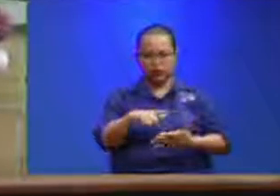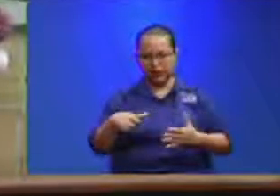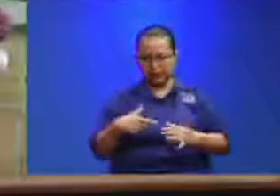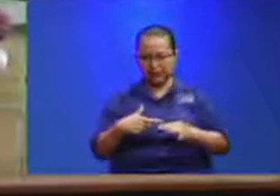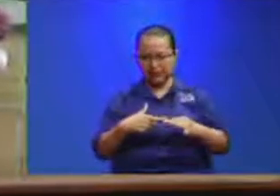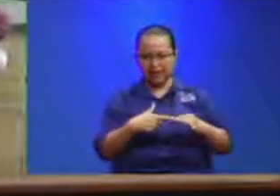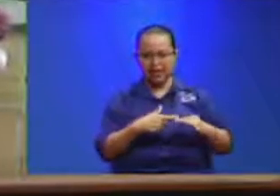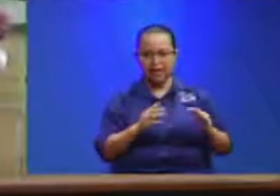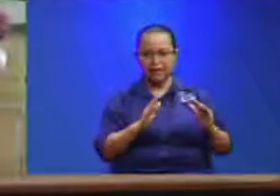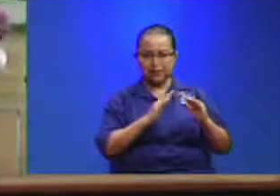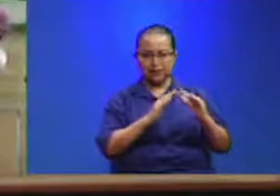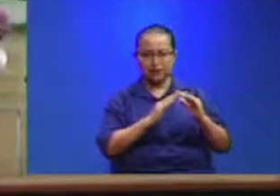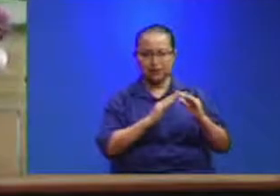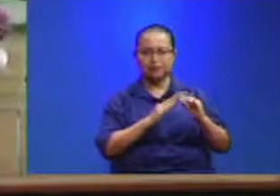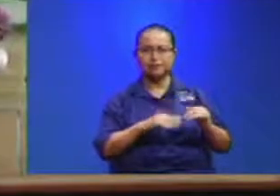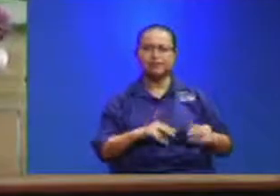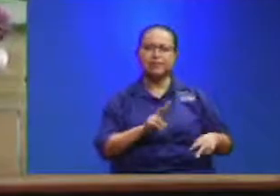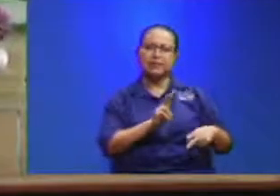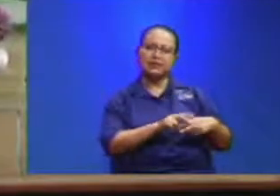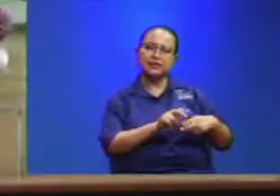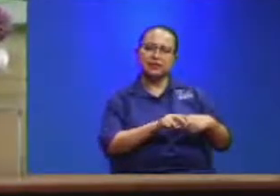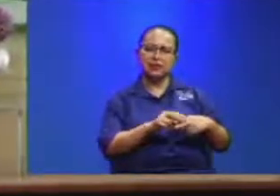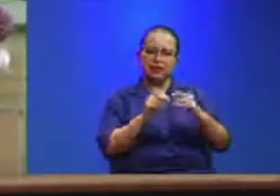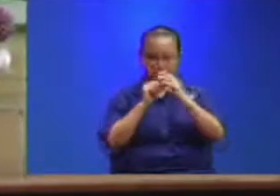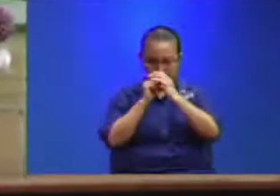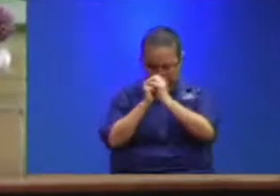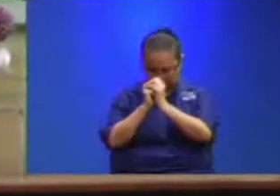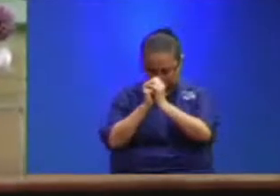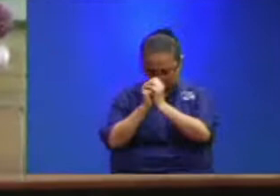me senté orando